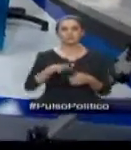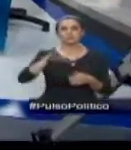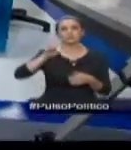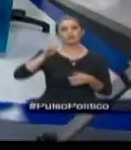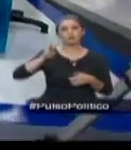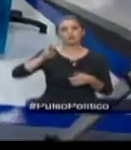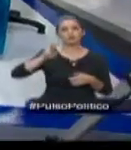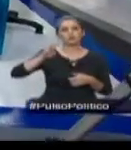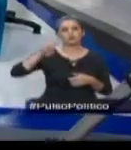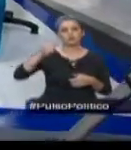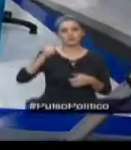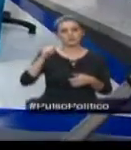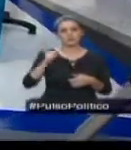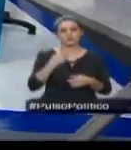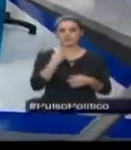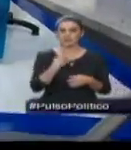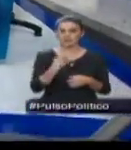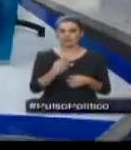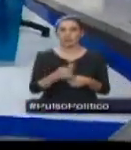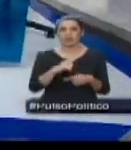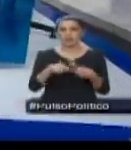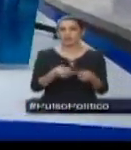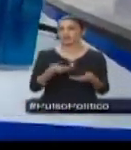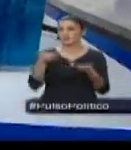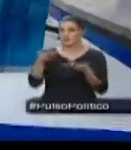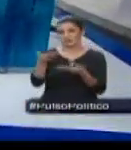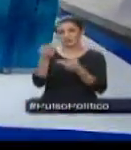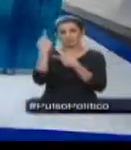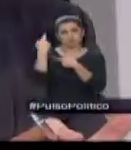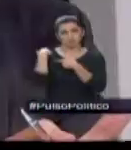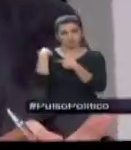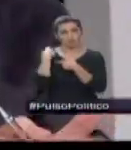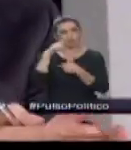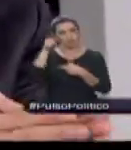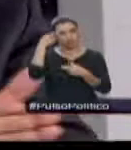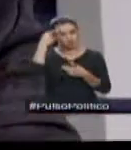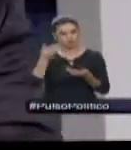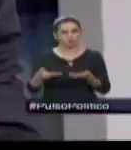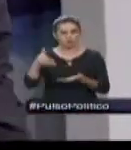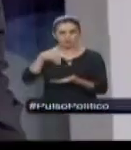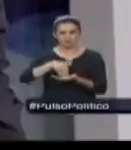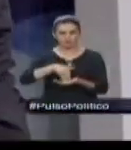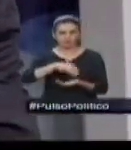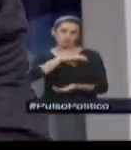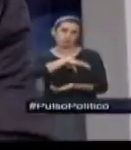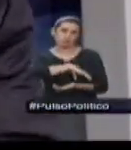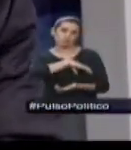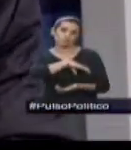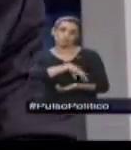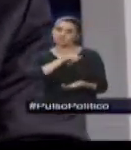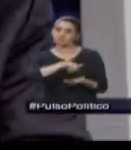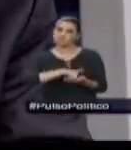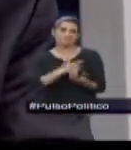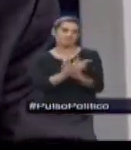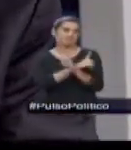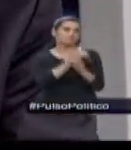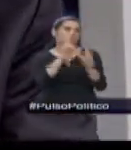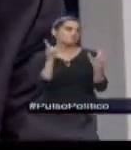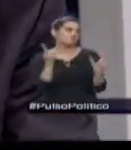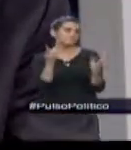que al trasladar estas competencias al gobierno central los gobiernos seccionales estarían recibiendo